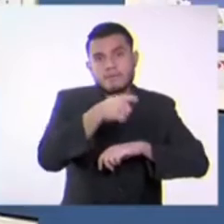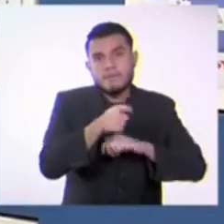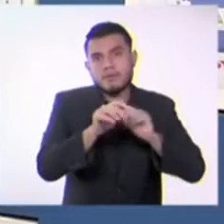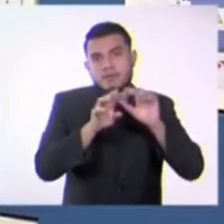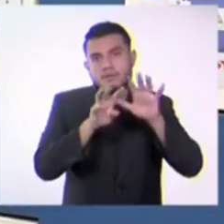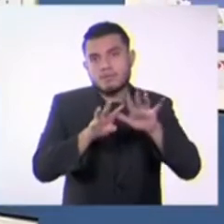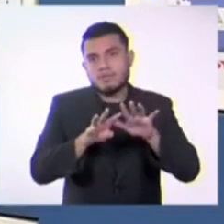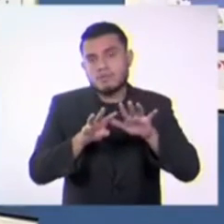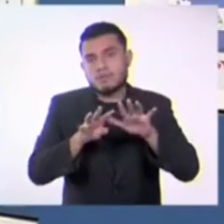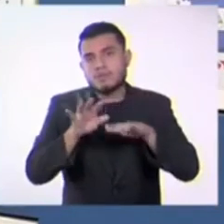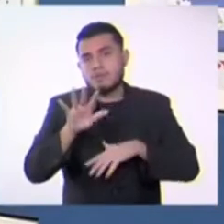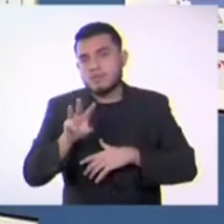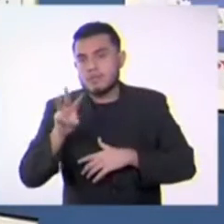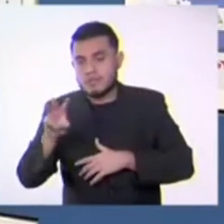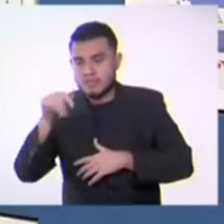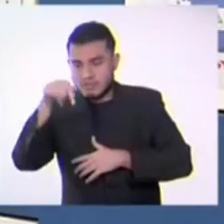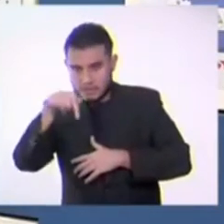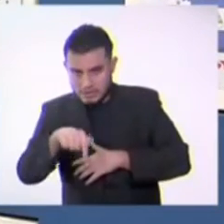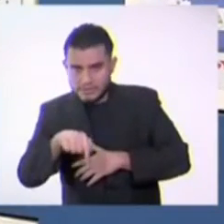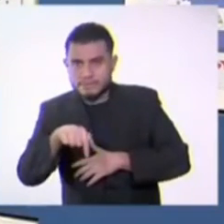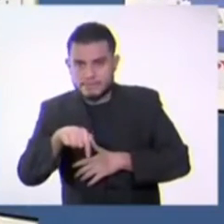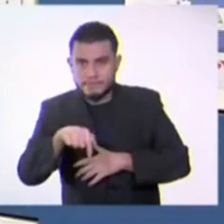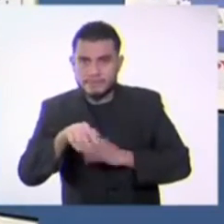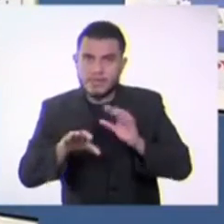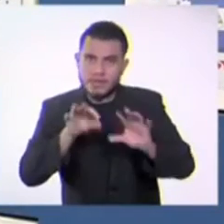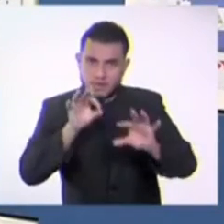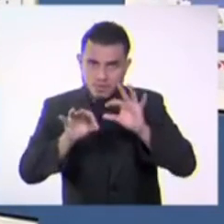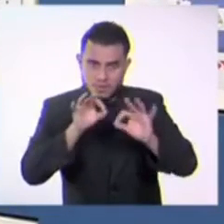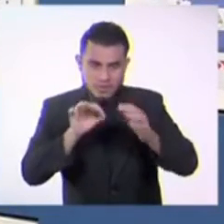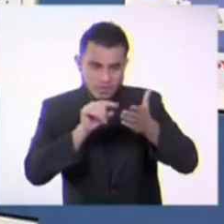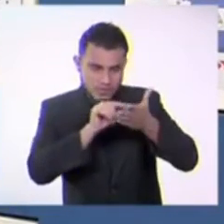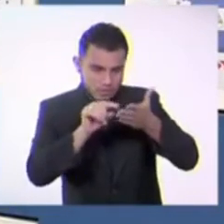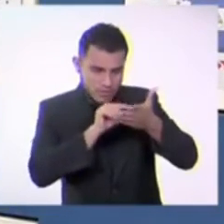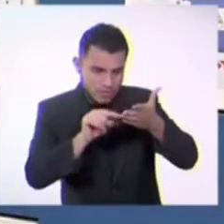1853 y que todavía permanece vigente ahora, algunos ratos en la de